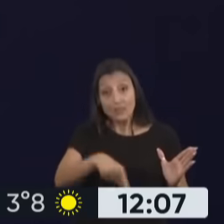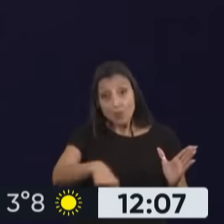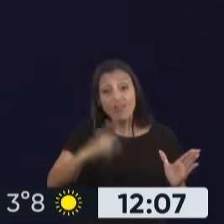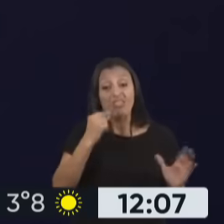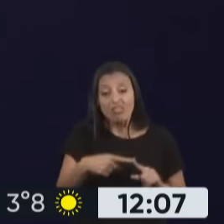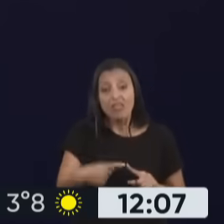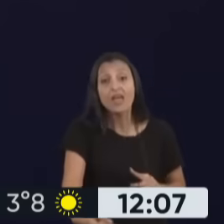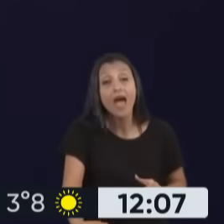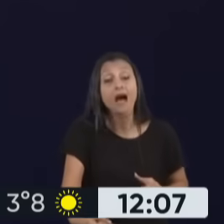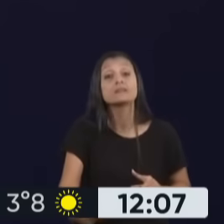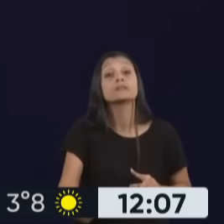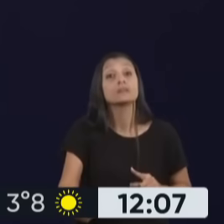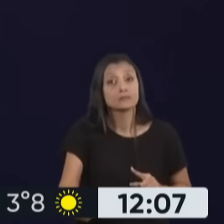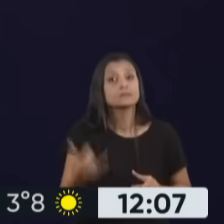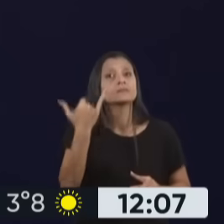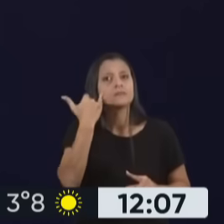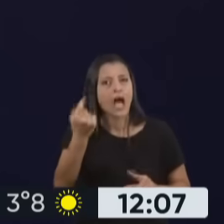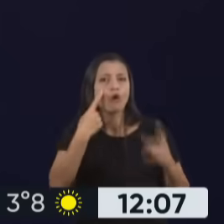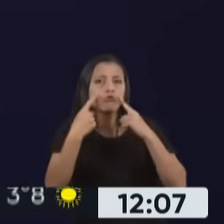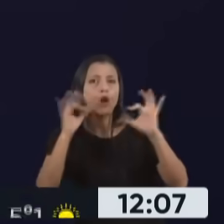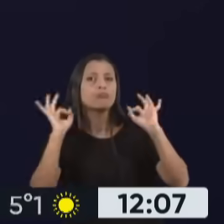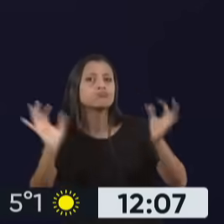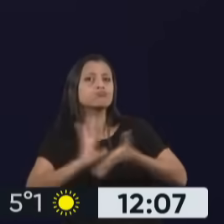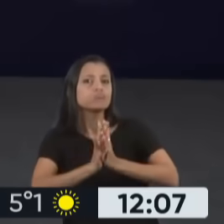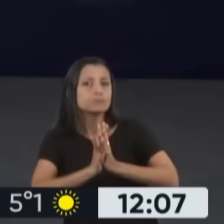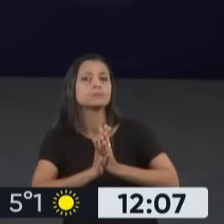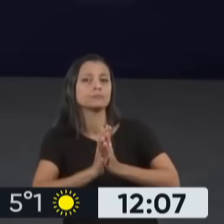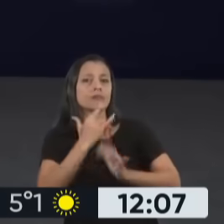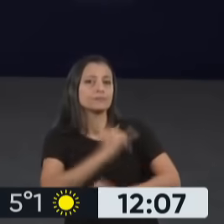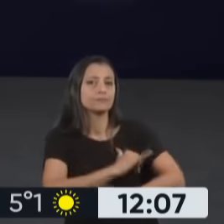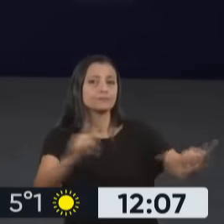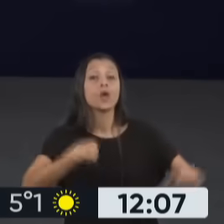oficialmente cuando termine la visita. Última pregunta.